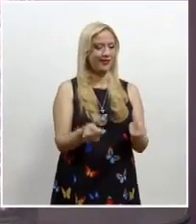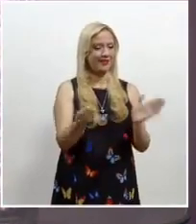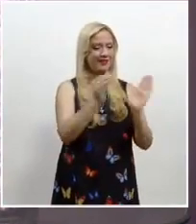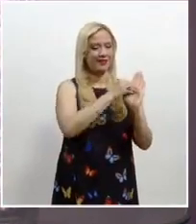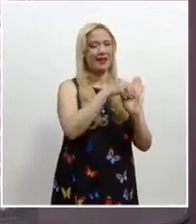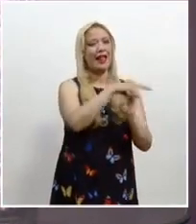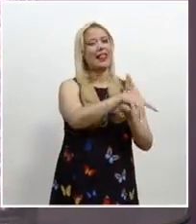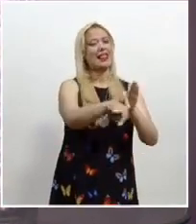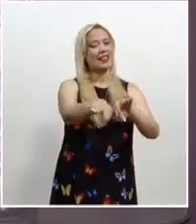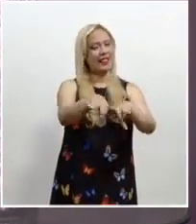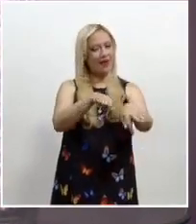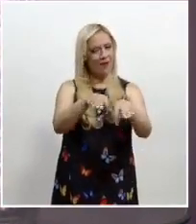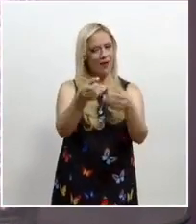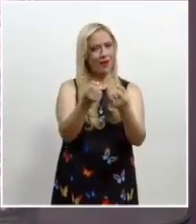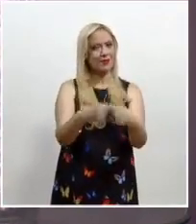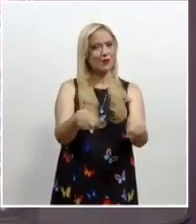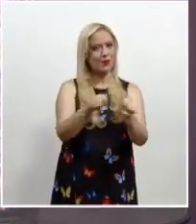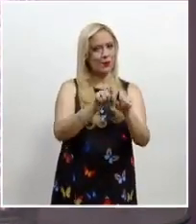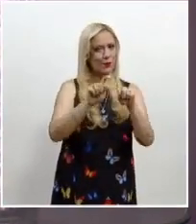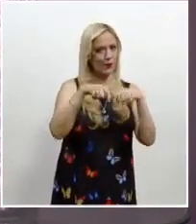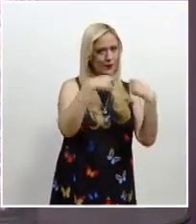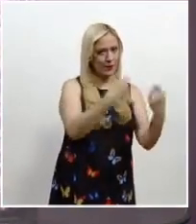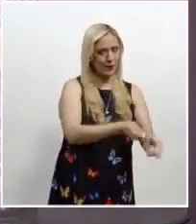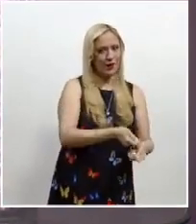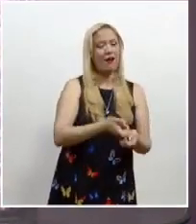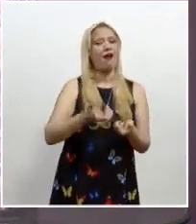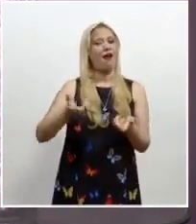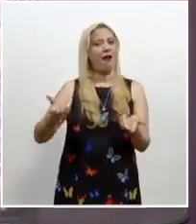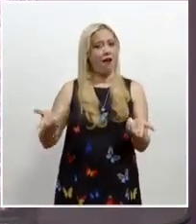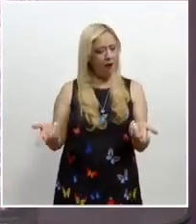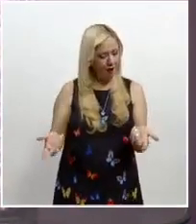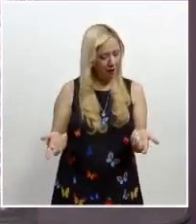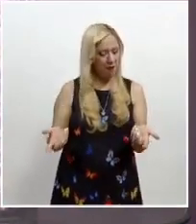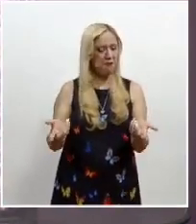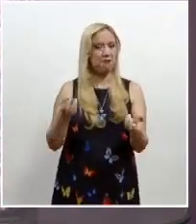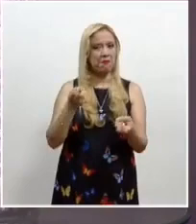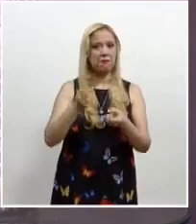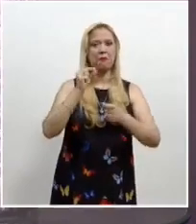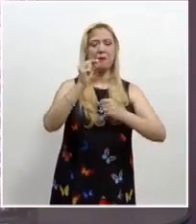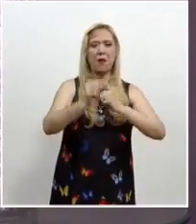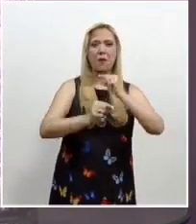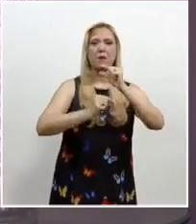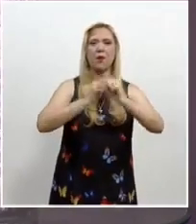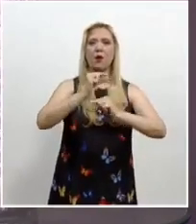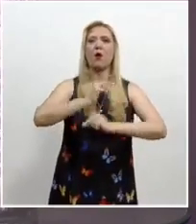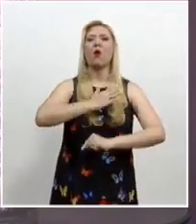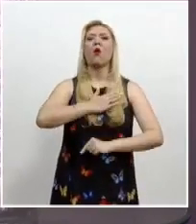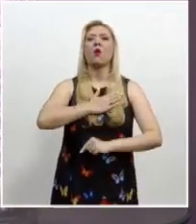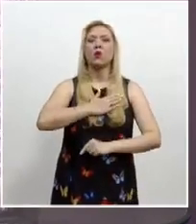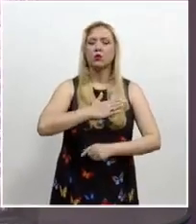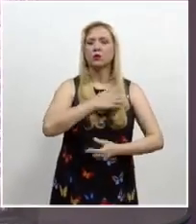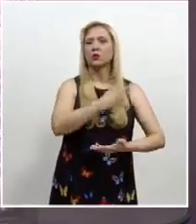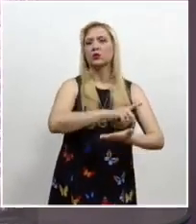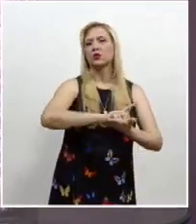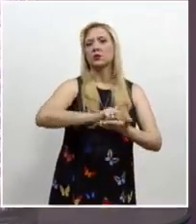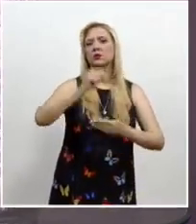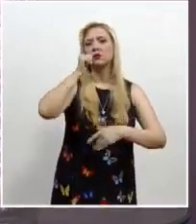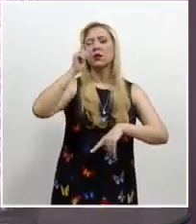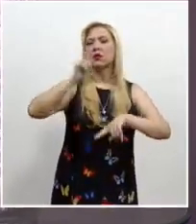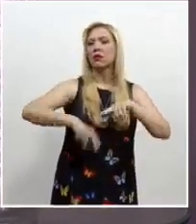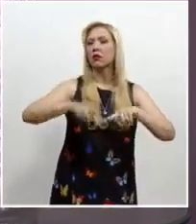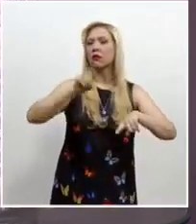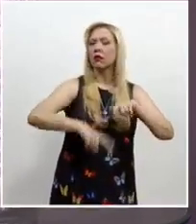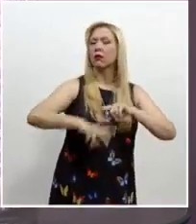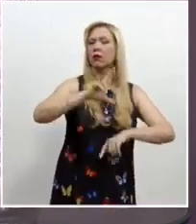que tengan seguridad social y van ganando justamente los derechos que se les había